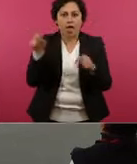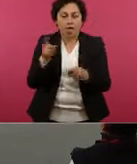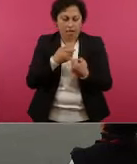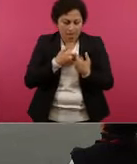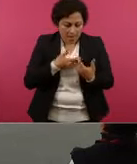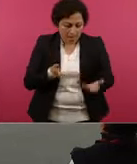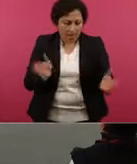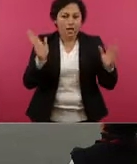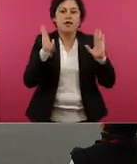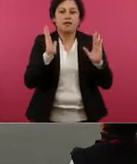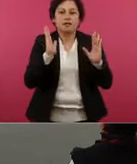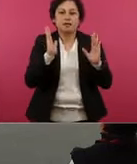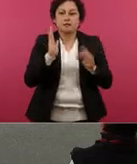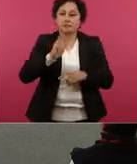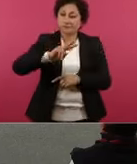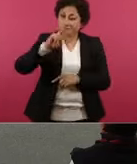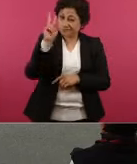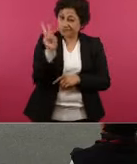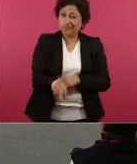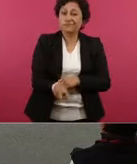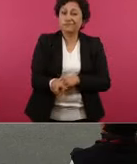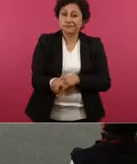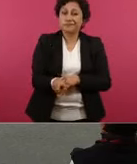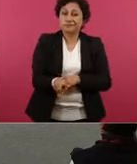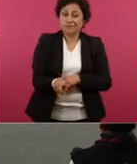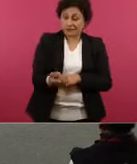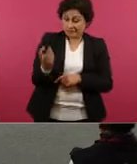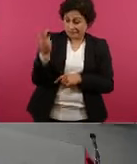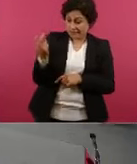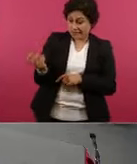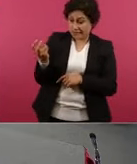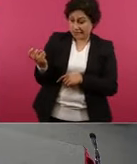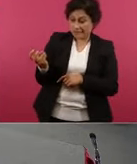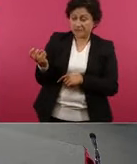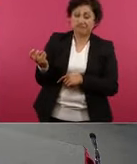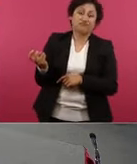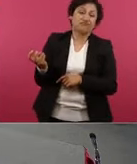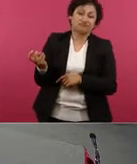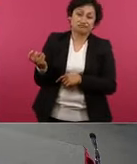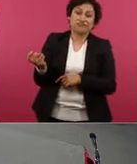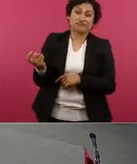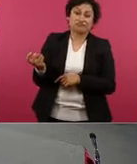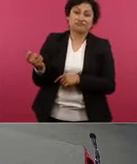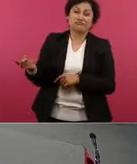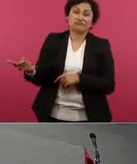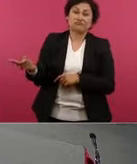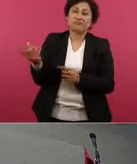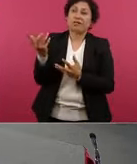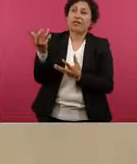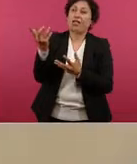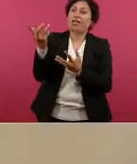como que cierto es que eso anhelan con gran sed,